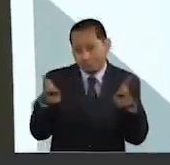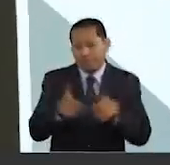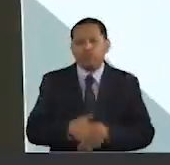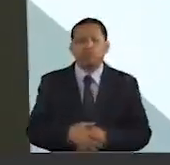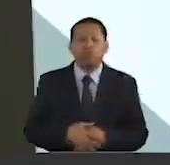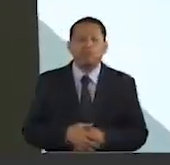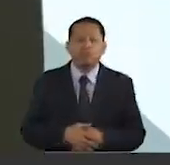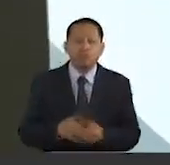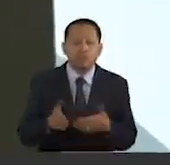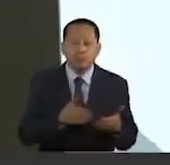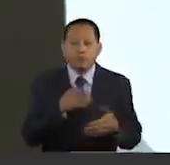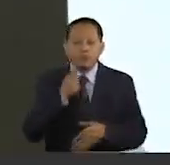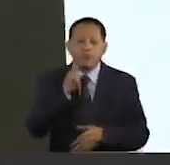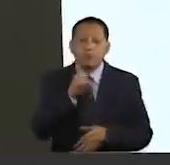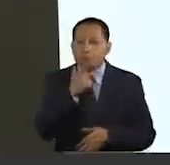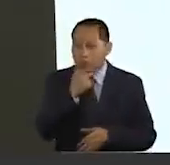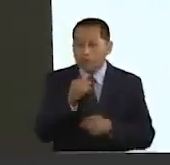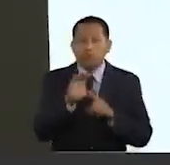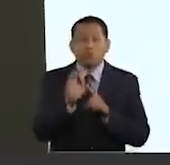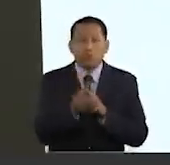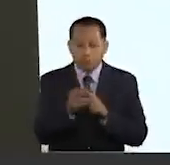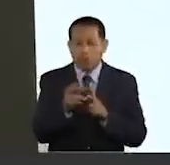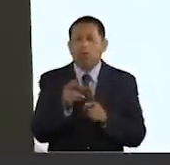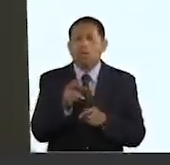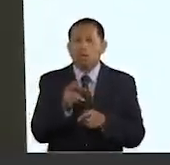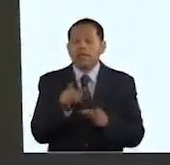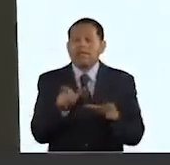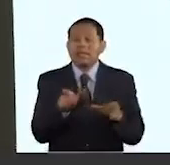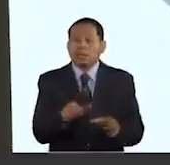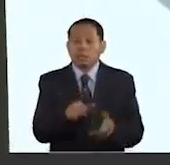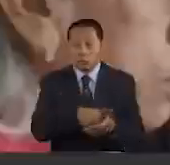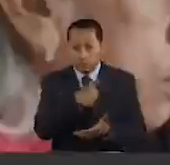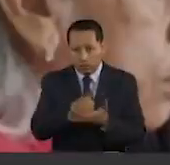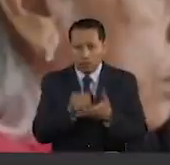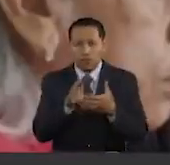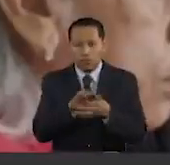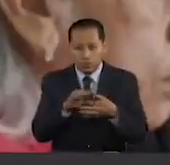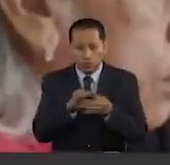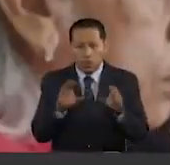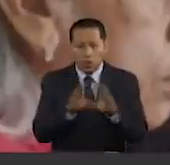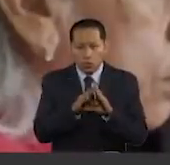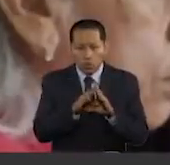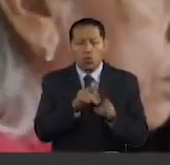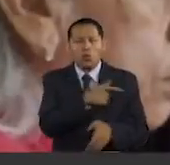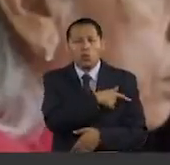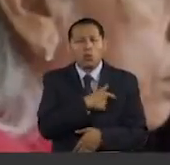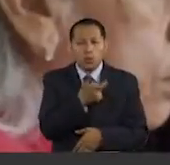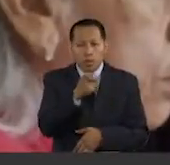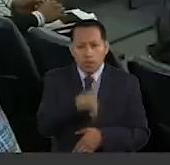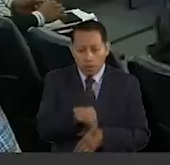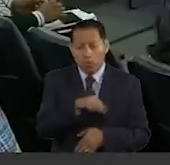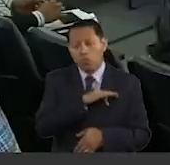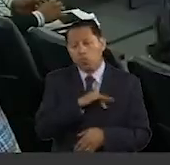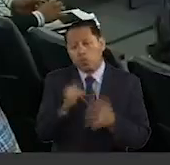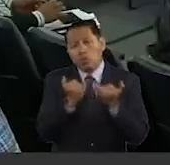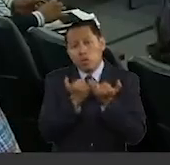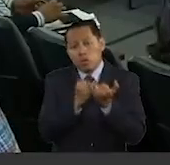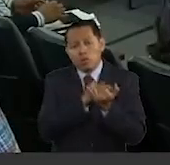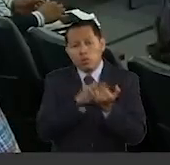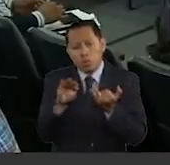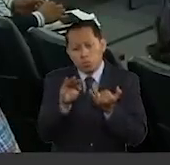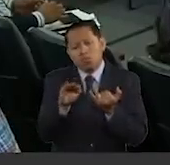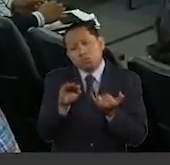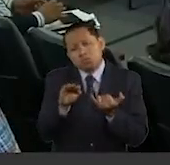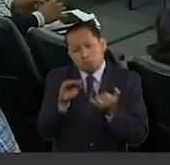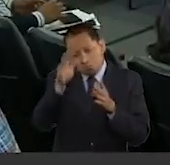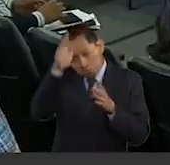Diputadas y diputados de la Comisión de Seguridad Ciudadana hablaron de la identidad institucional de la Guardia Nacional y se manifestaron a favor de aprobar una ley